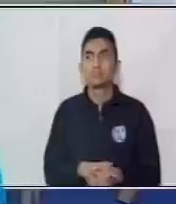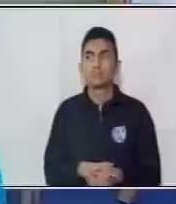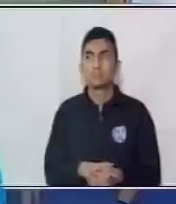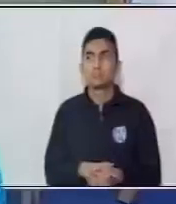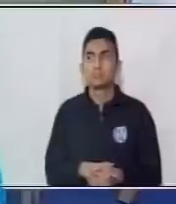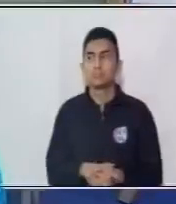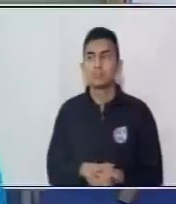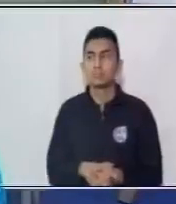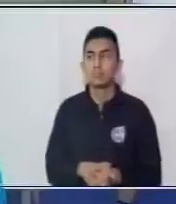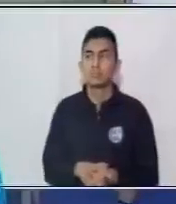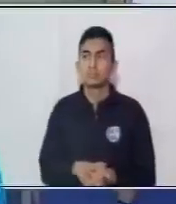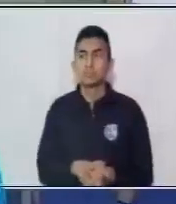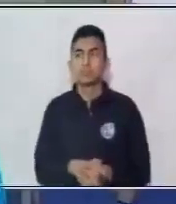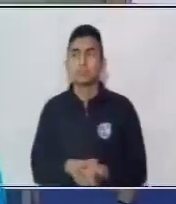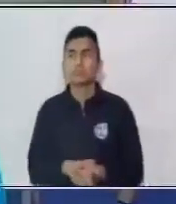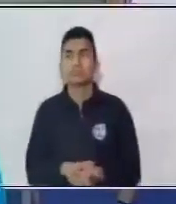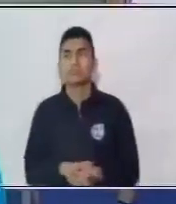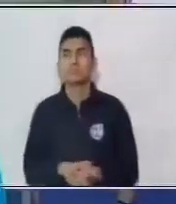Cuando